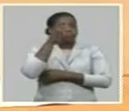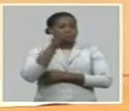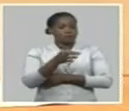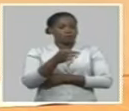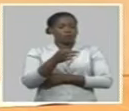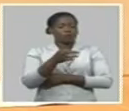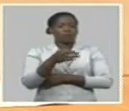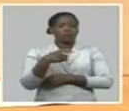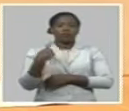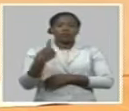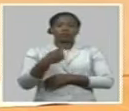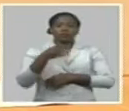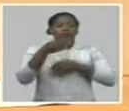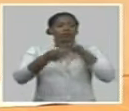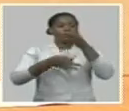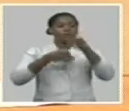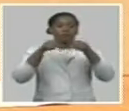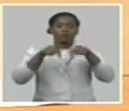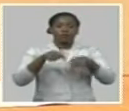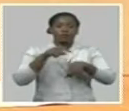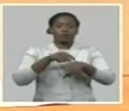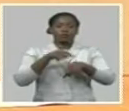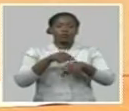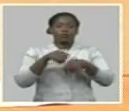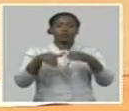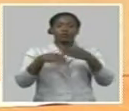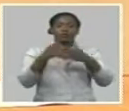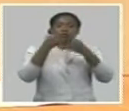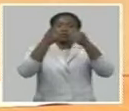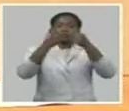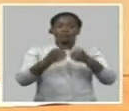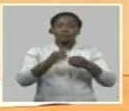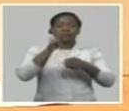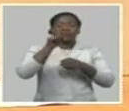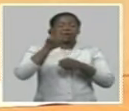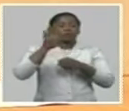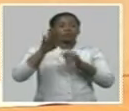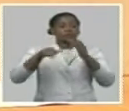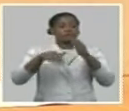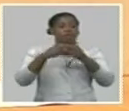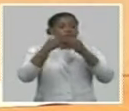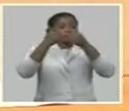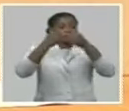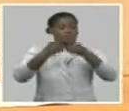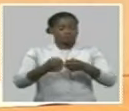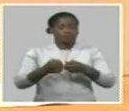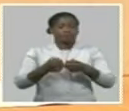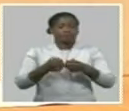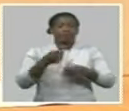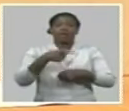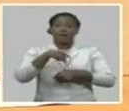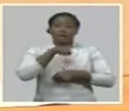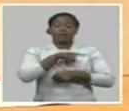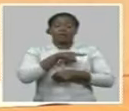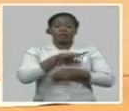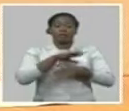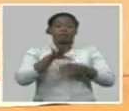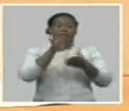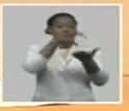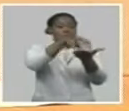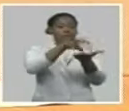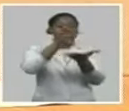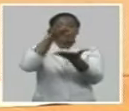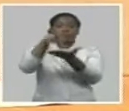importante el aislamiento durante 14 días en los centros habilitados que desde ayer se habilitaron para todos los